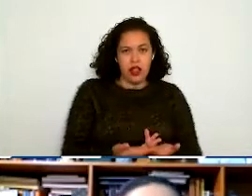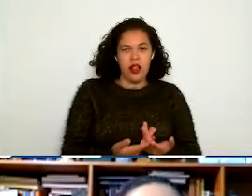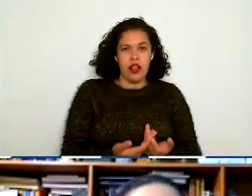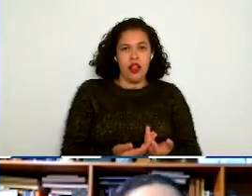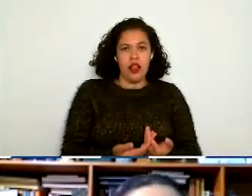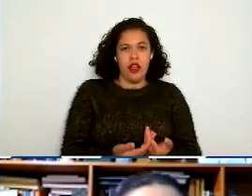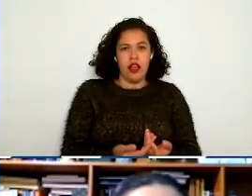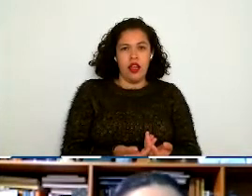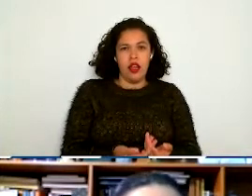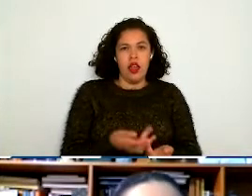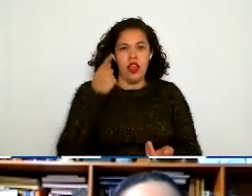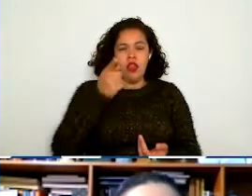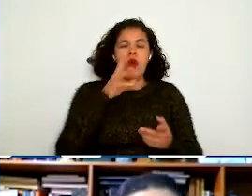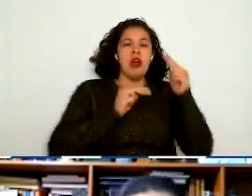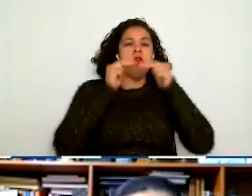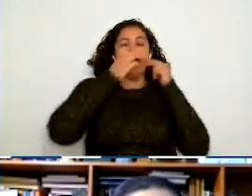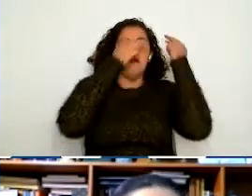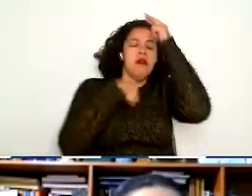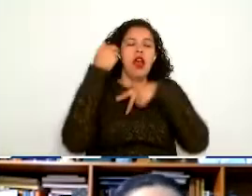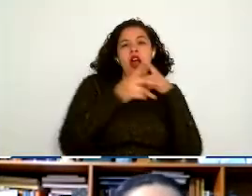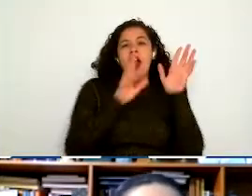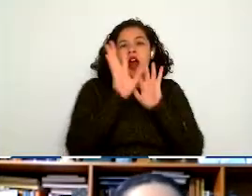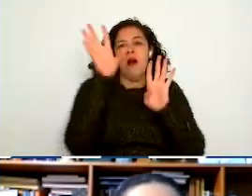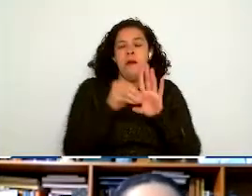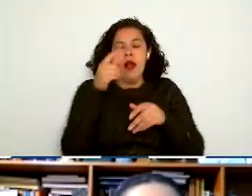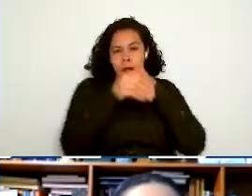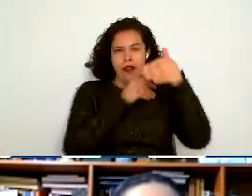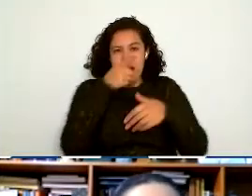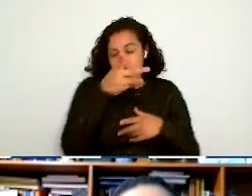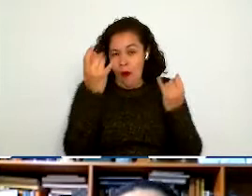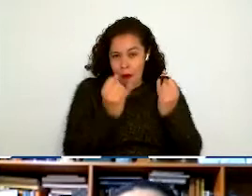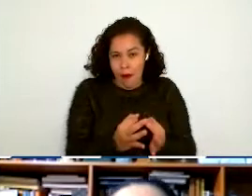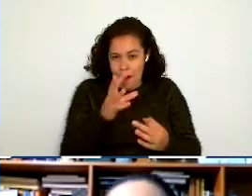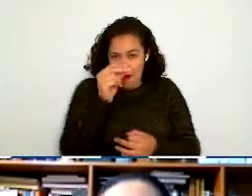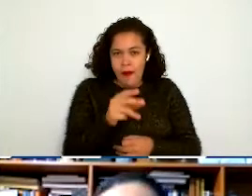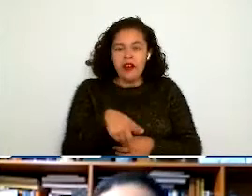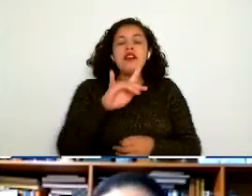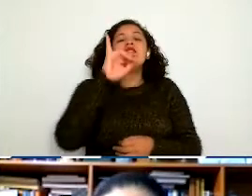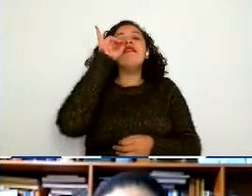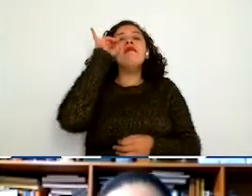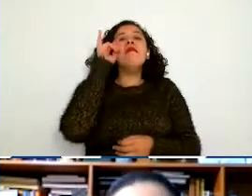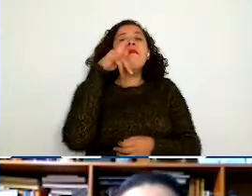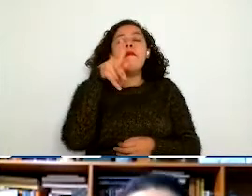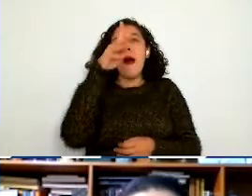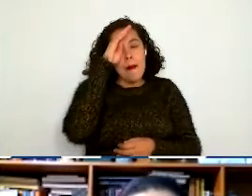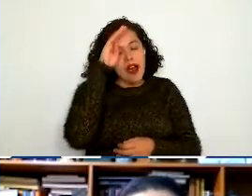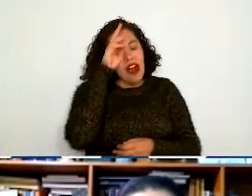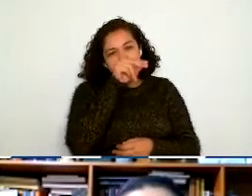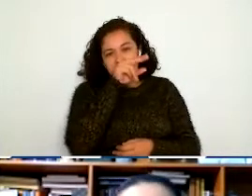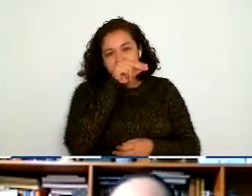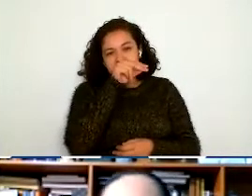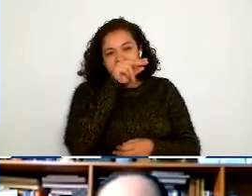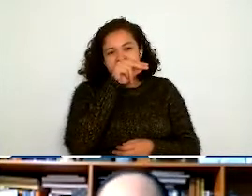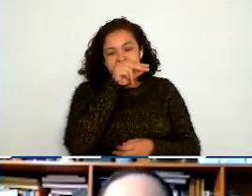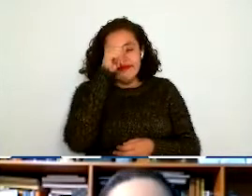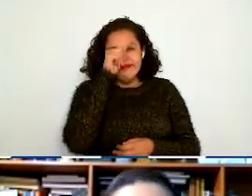medición completamente del proceso, en nuestro caso, sin considerar a la persona que